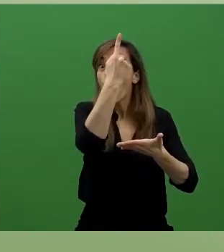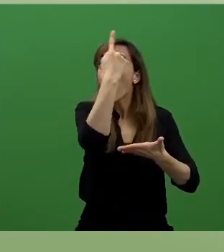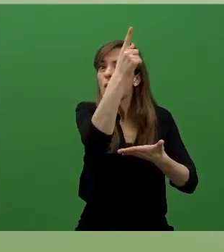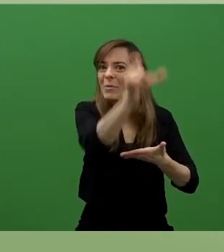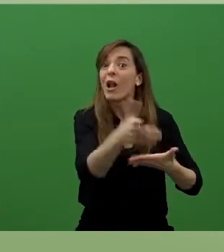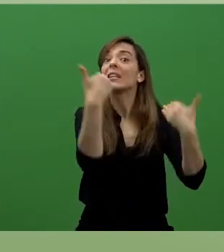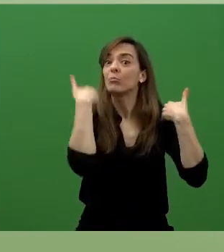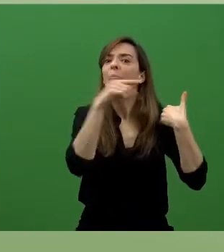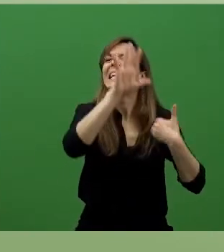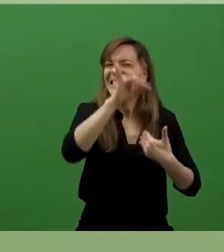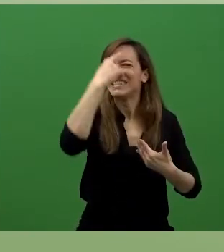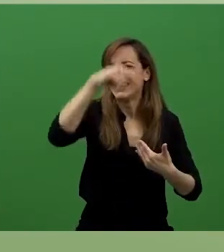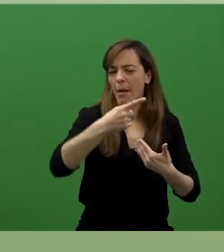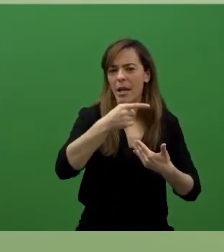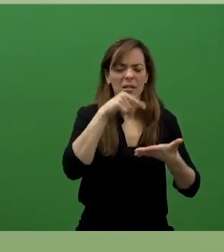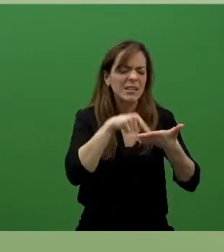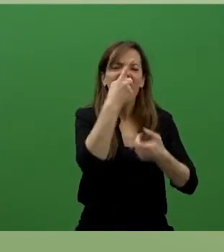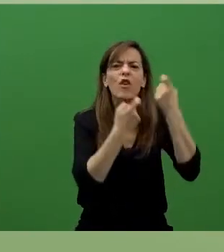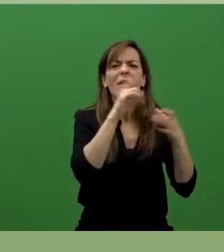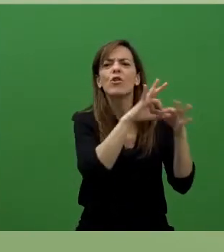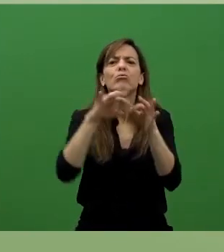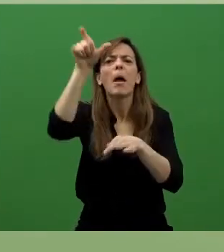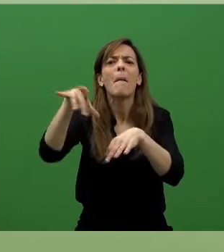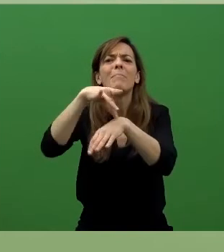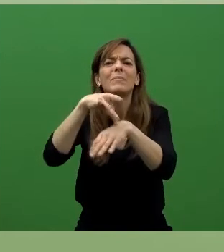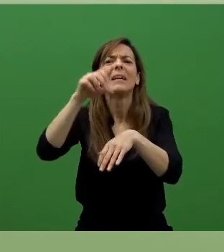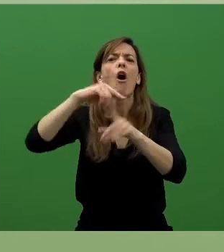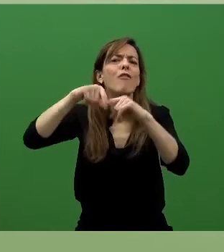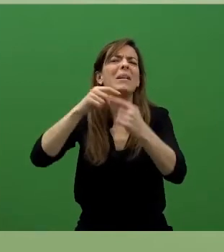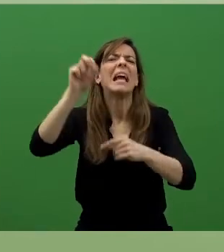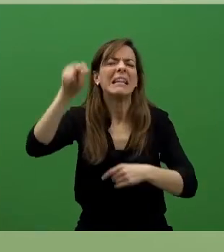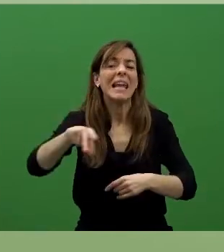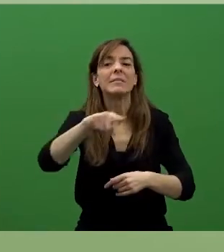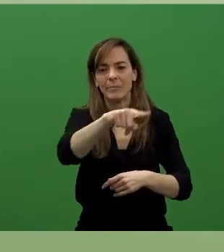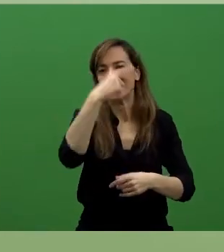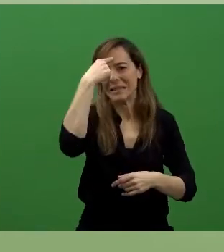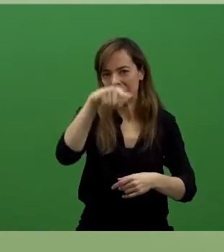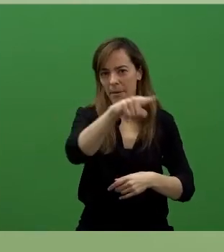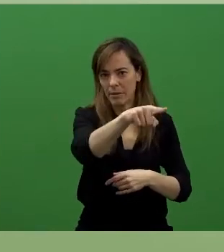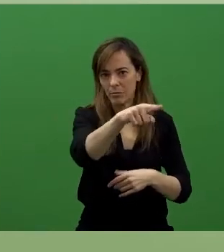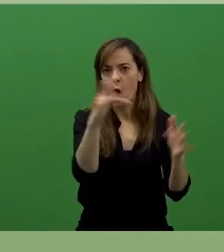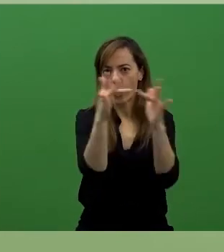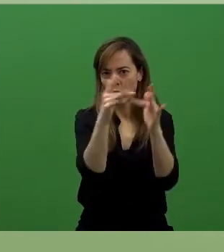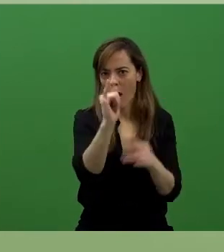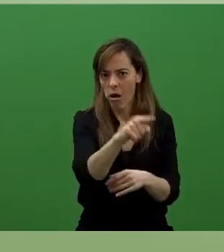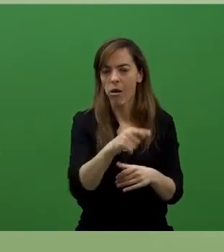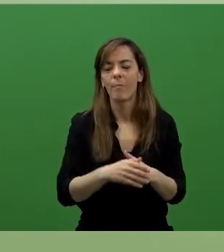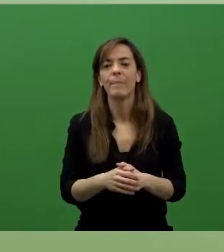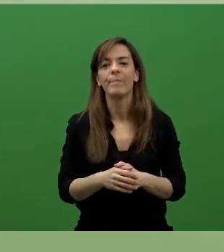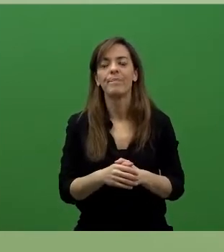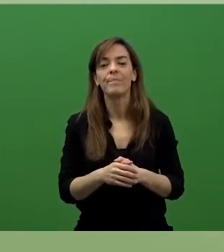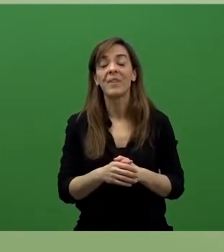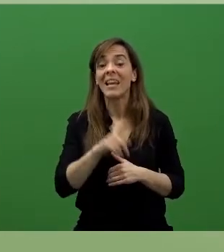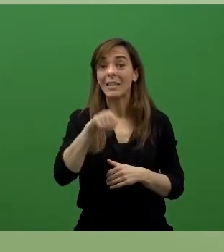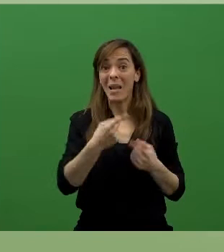podemos pedir más información o retornar resultados si es que los hay. Y la otra cosa importante es que